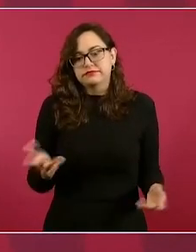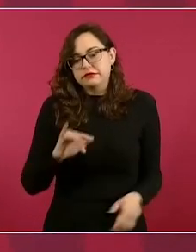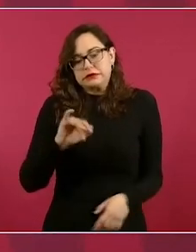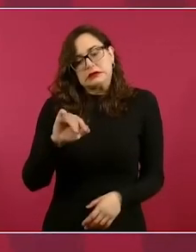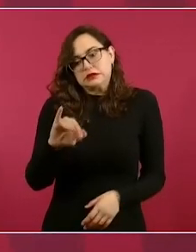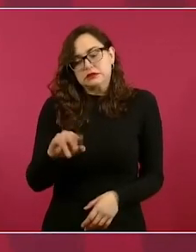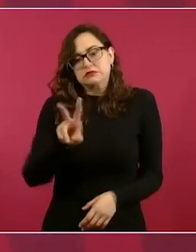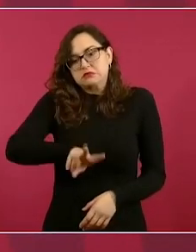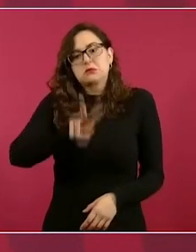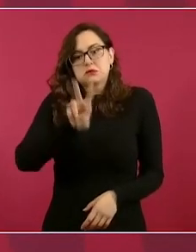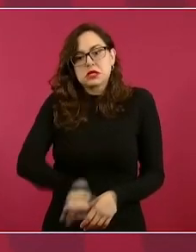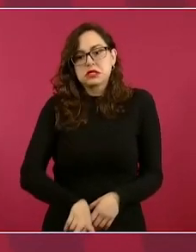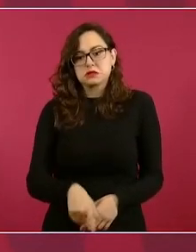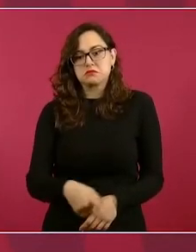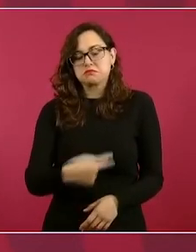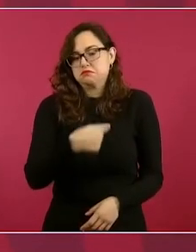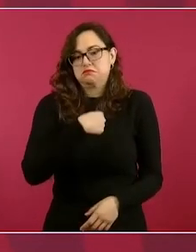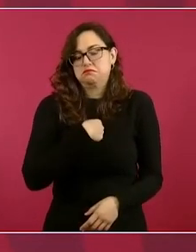Lula.